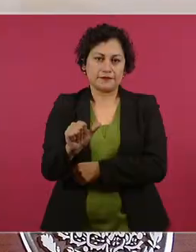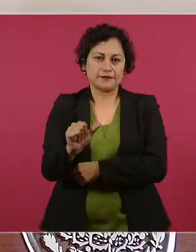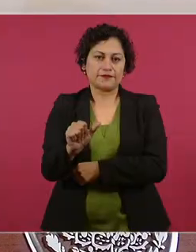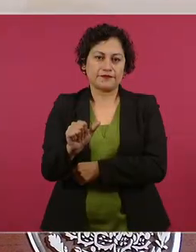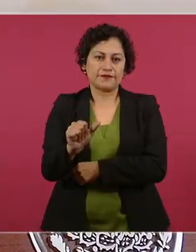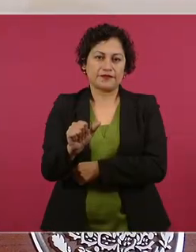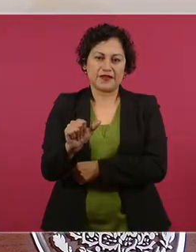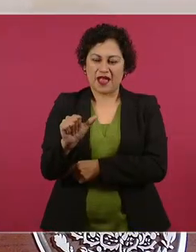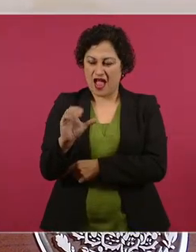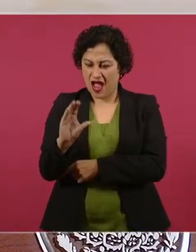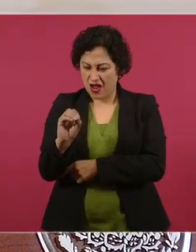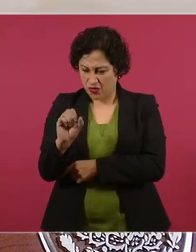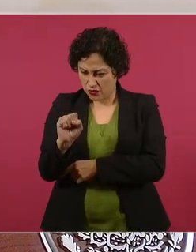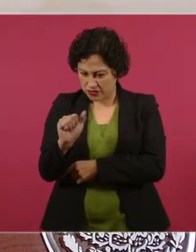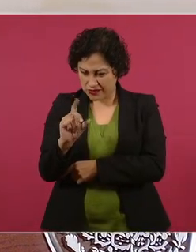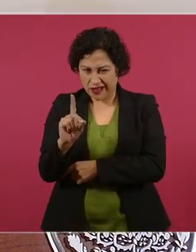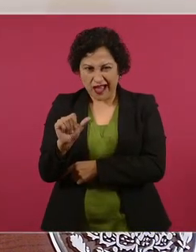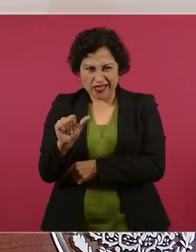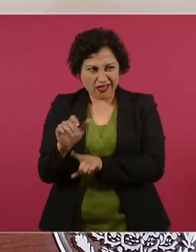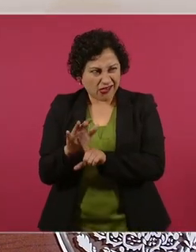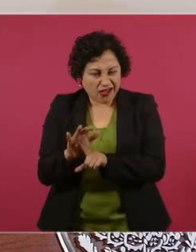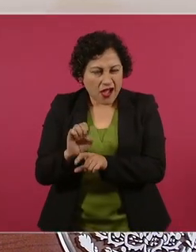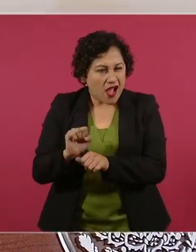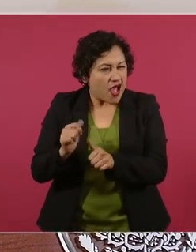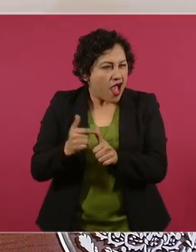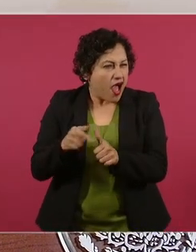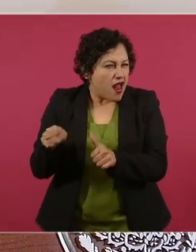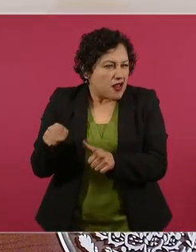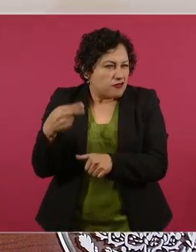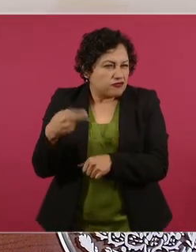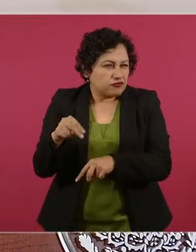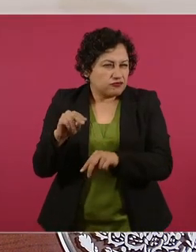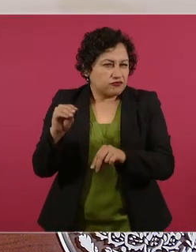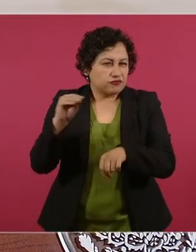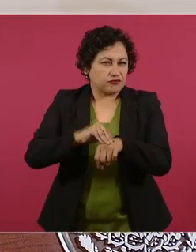Acosada o algo así. En una de esas